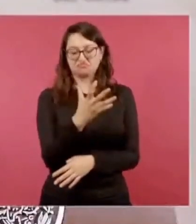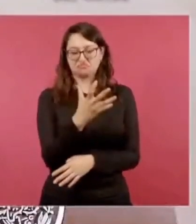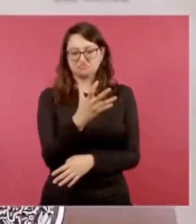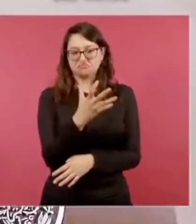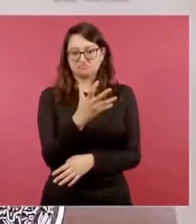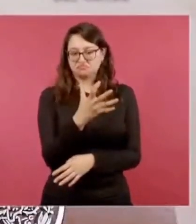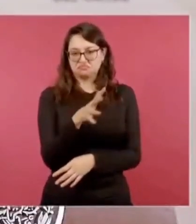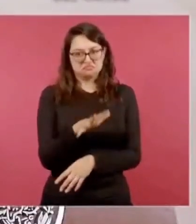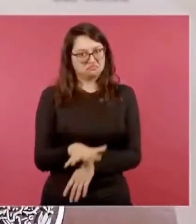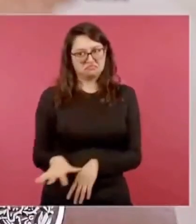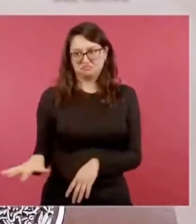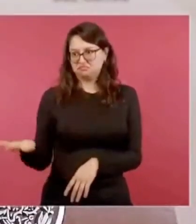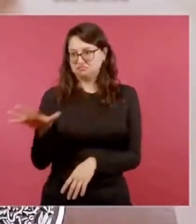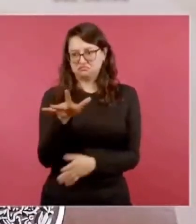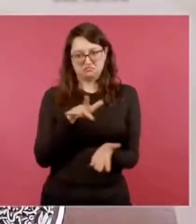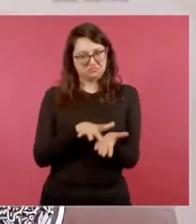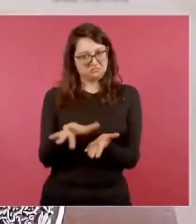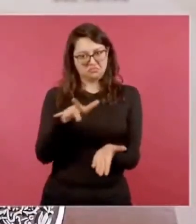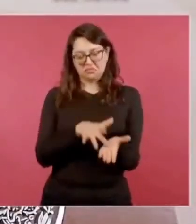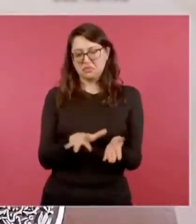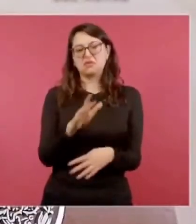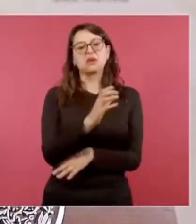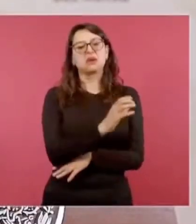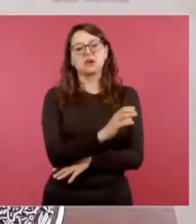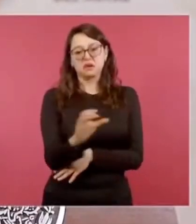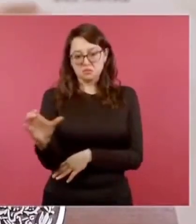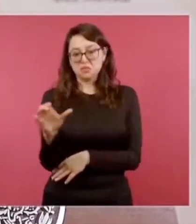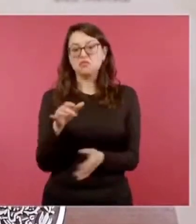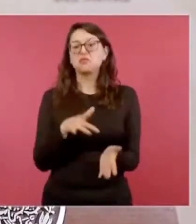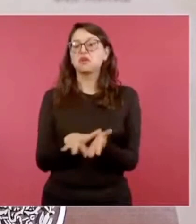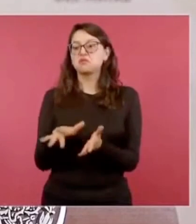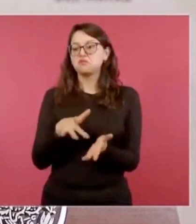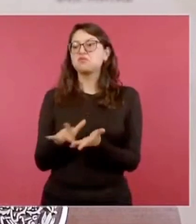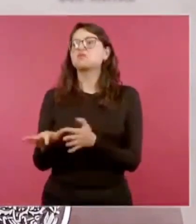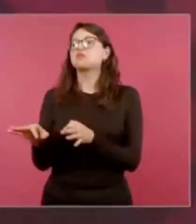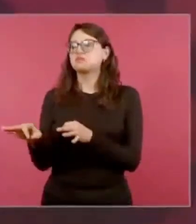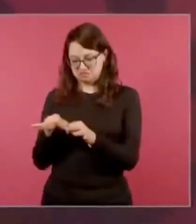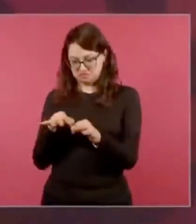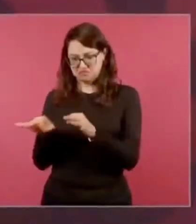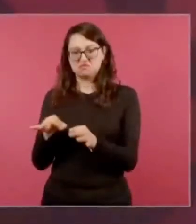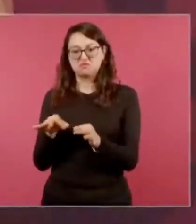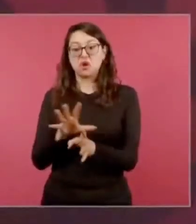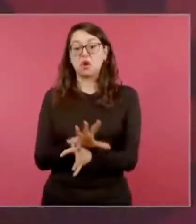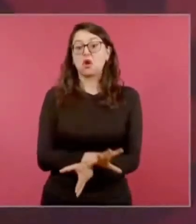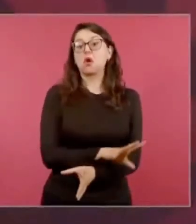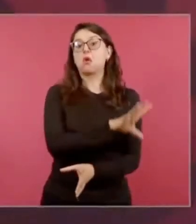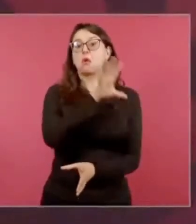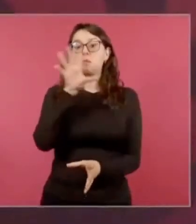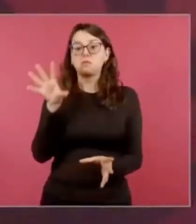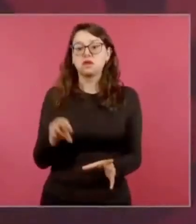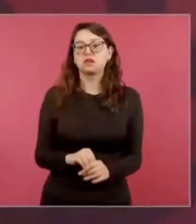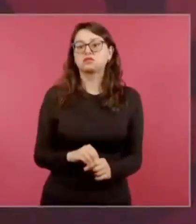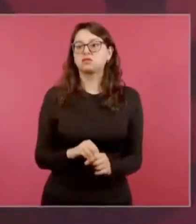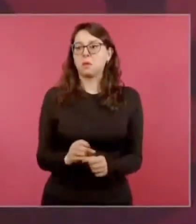y se apoya desde el inicio en las bases.